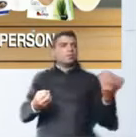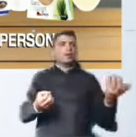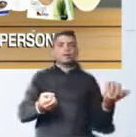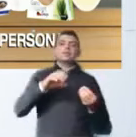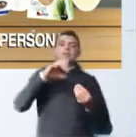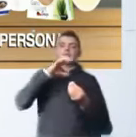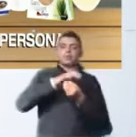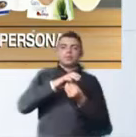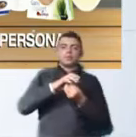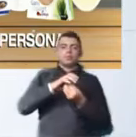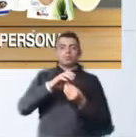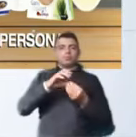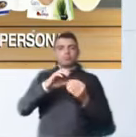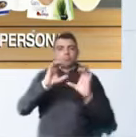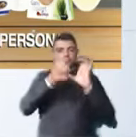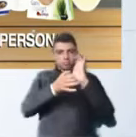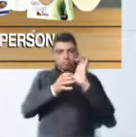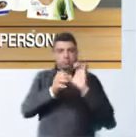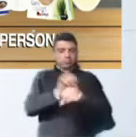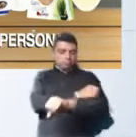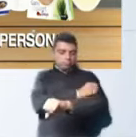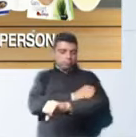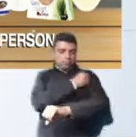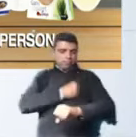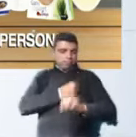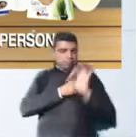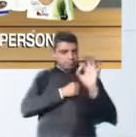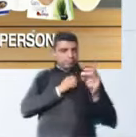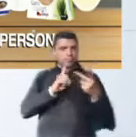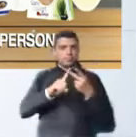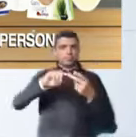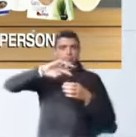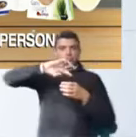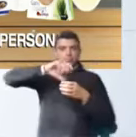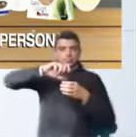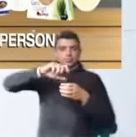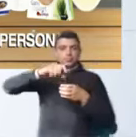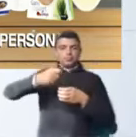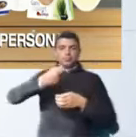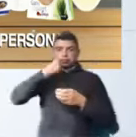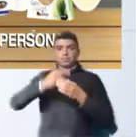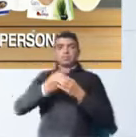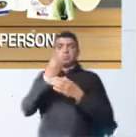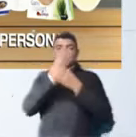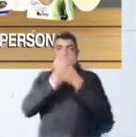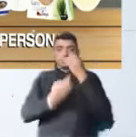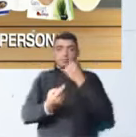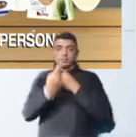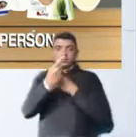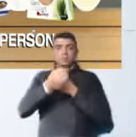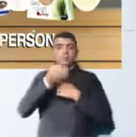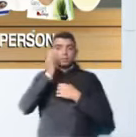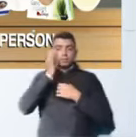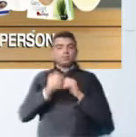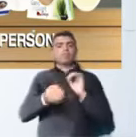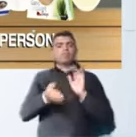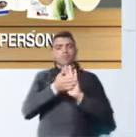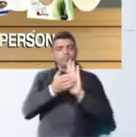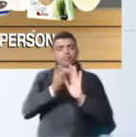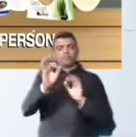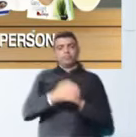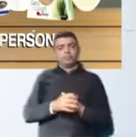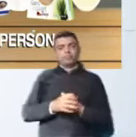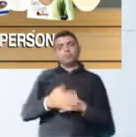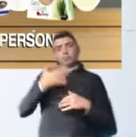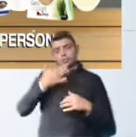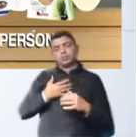Jabón, las cápsulas, Gano Café 3 en 1, tiene muchísima más evidencia y es una de las razones por las cuales yo me enamoré de